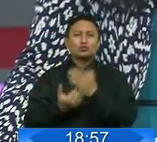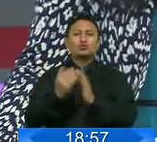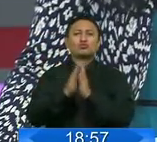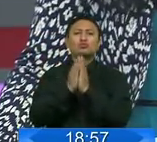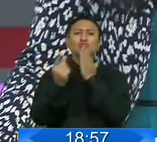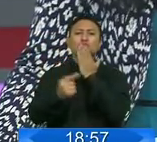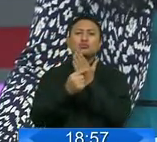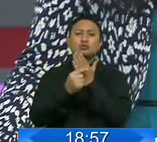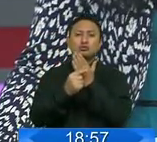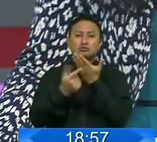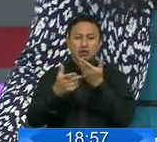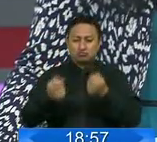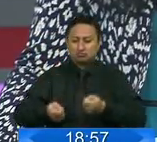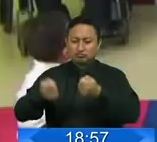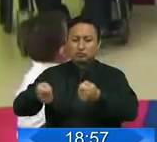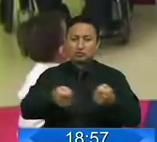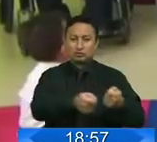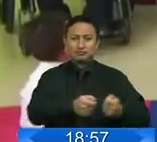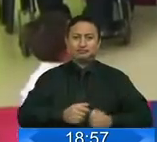Estado.